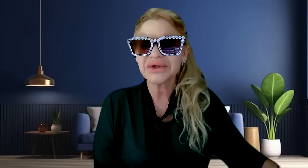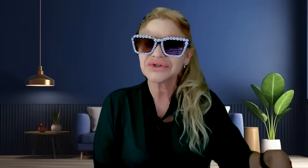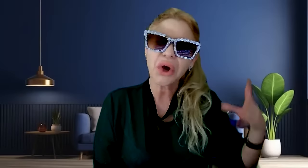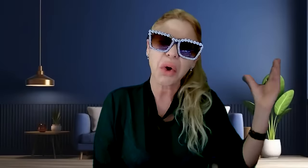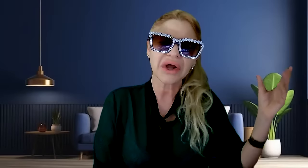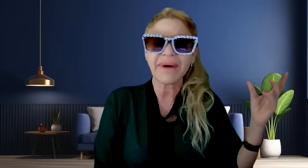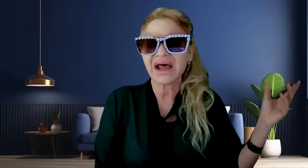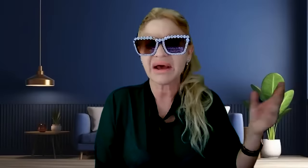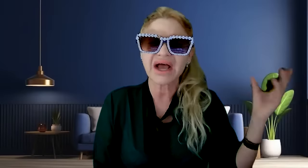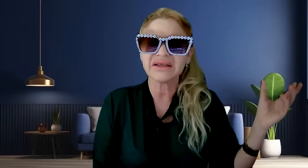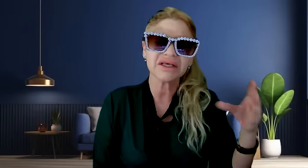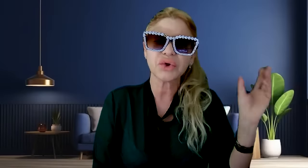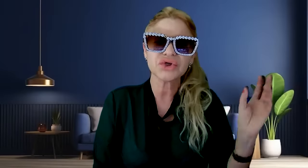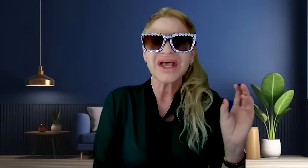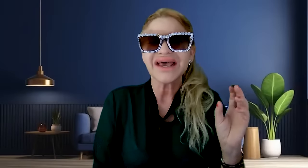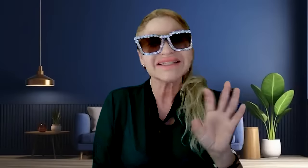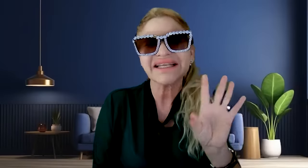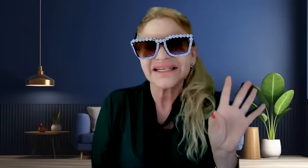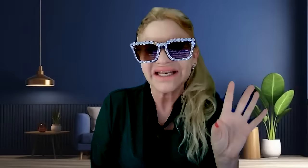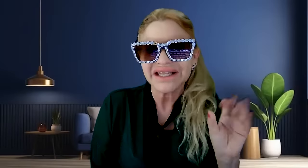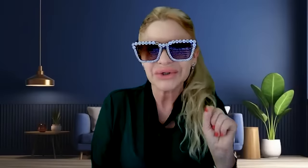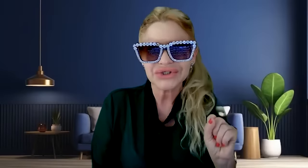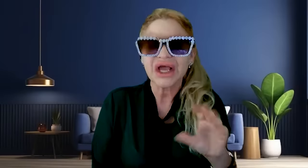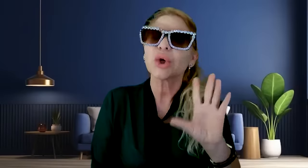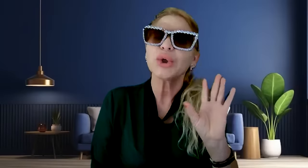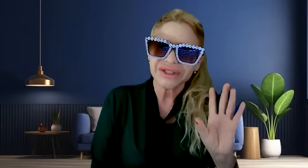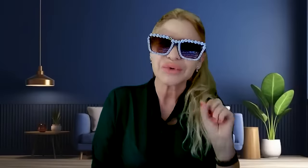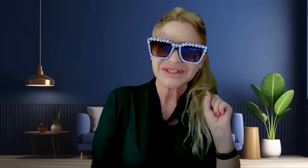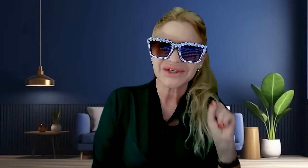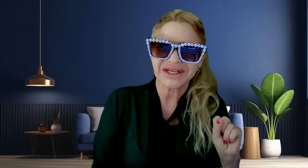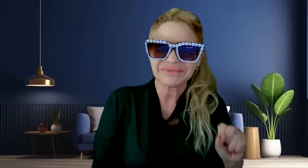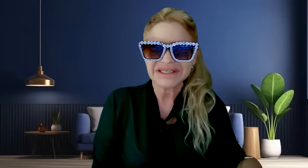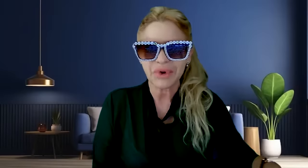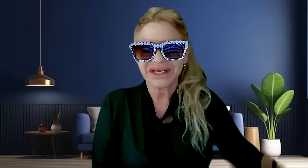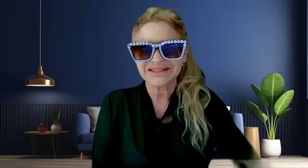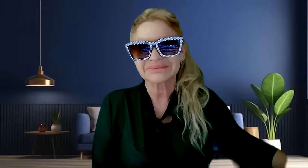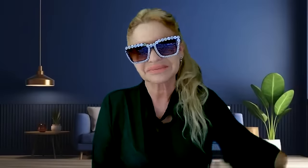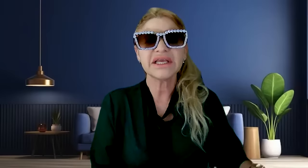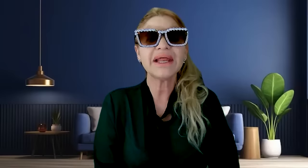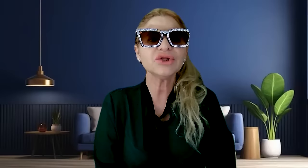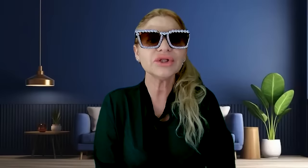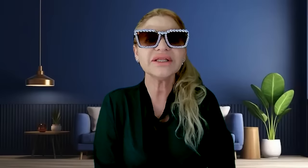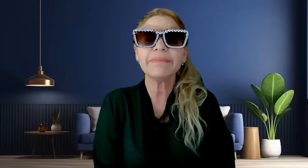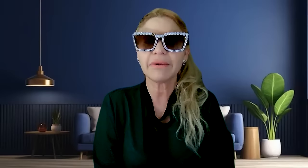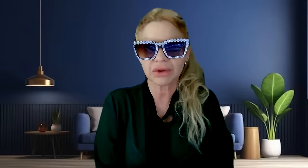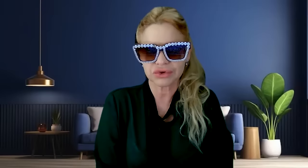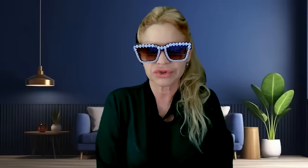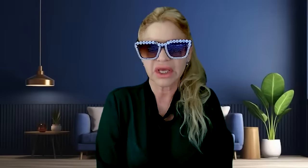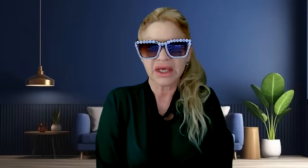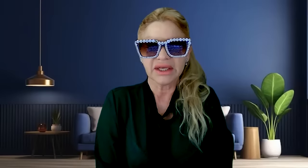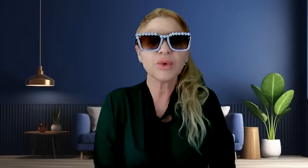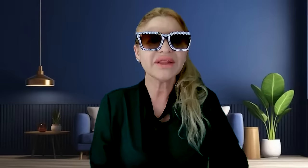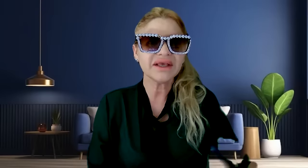Estados Unidos, no, Kamala, Biden y todos están entretenidos con otras cuestiones, mis amores. Y hablando de